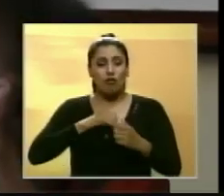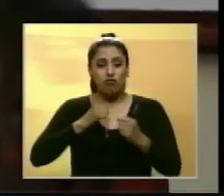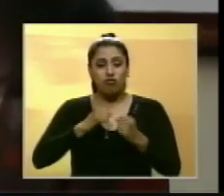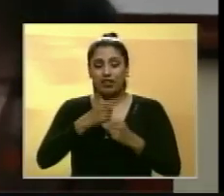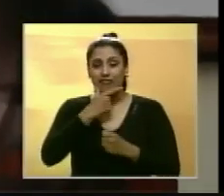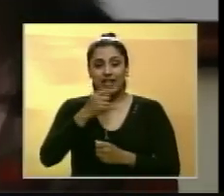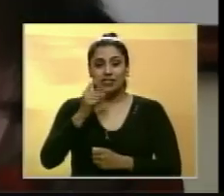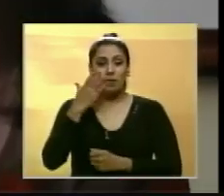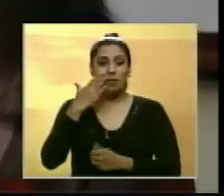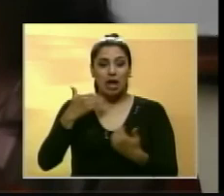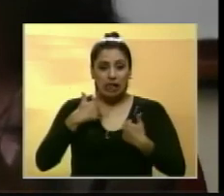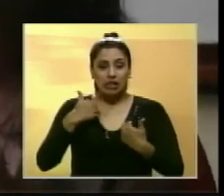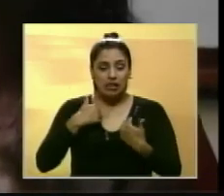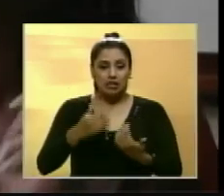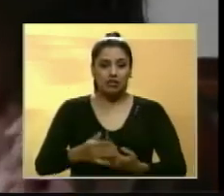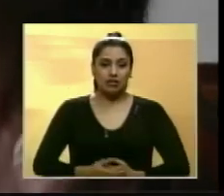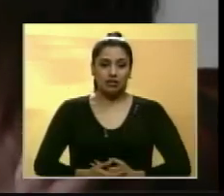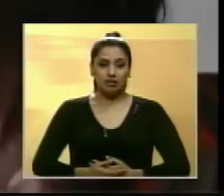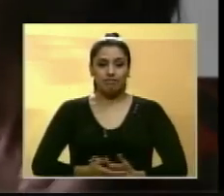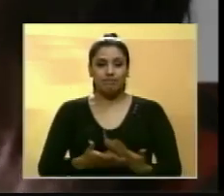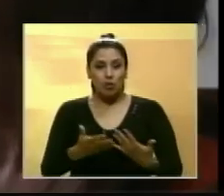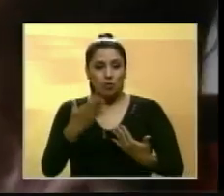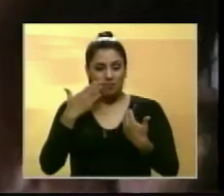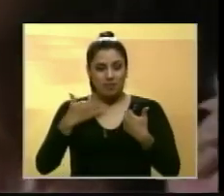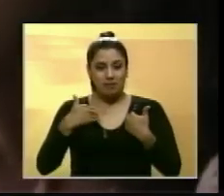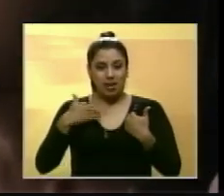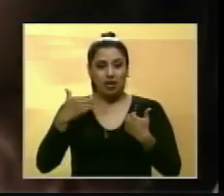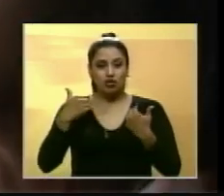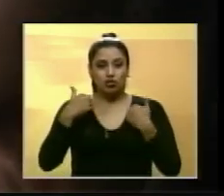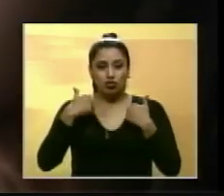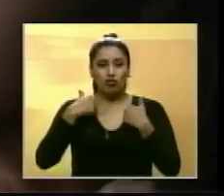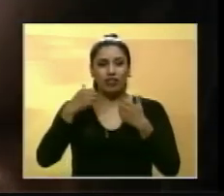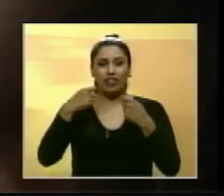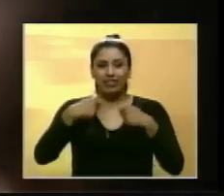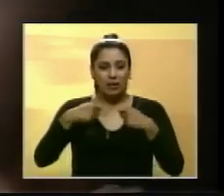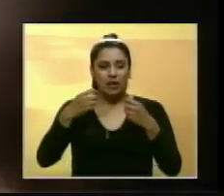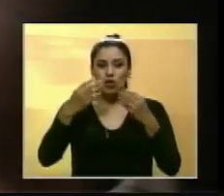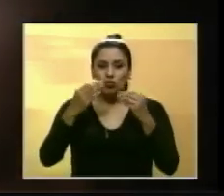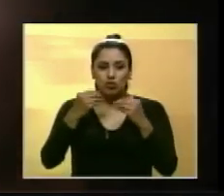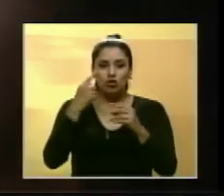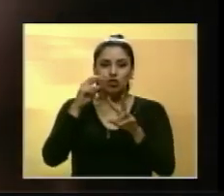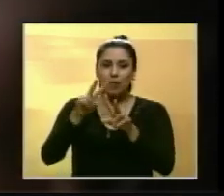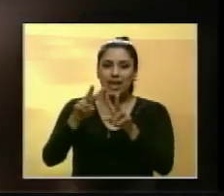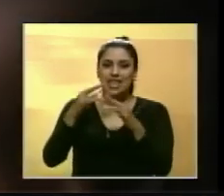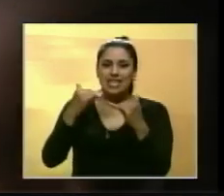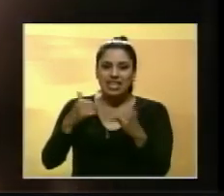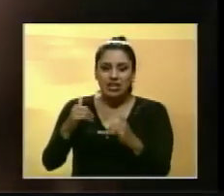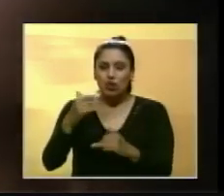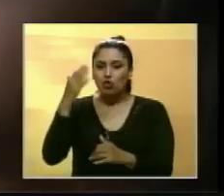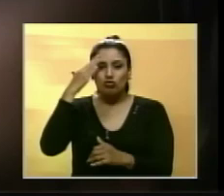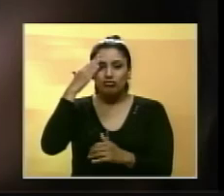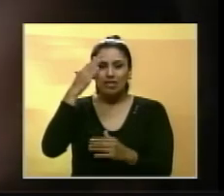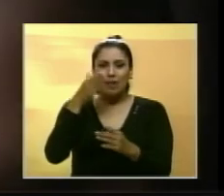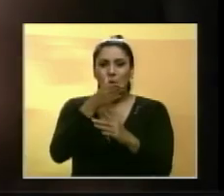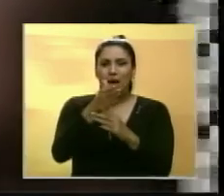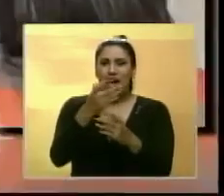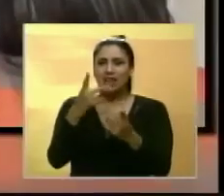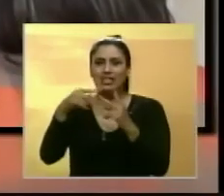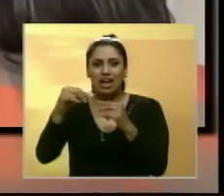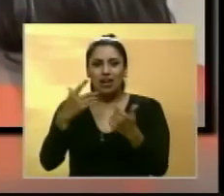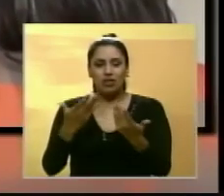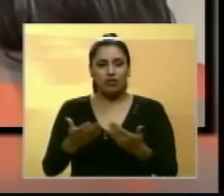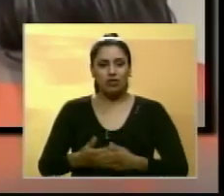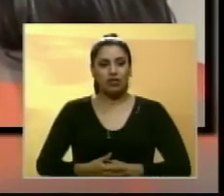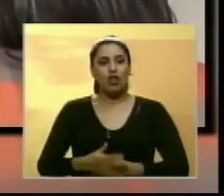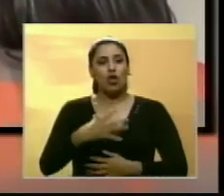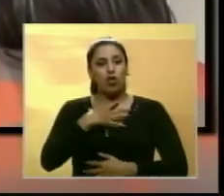fuerte como madre. Como madre, uno sufre mucho ver a su hijo que no sabe a dónde va a salir.